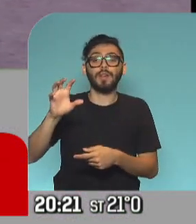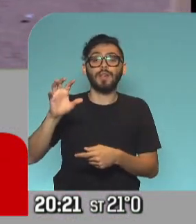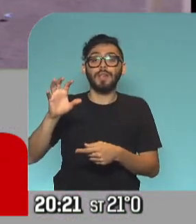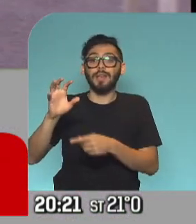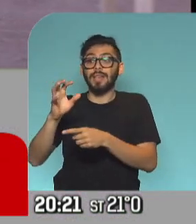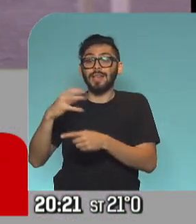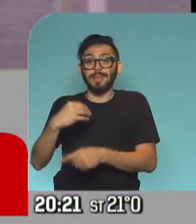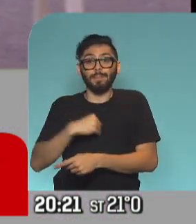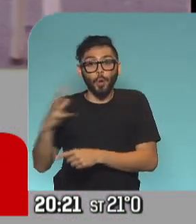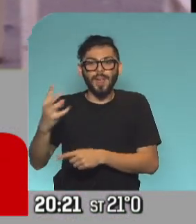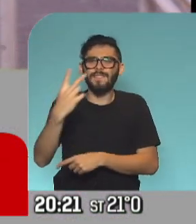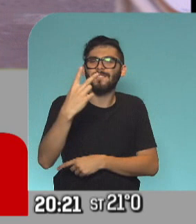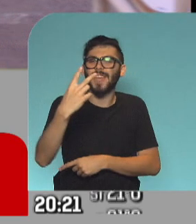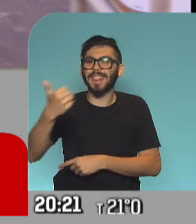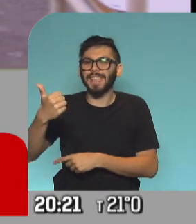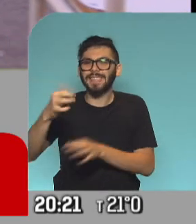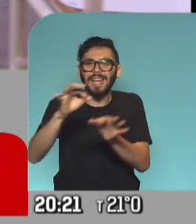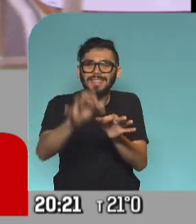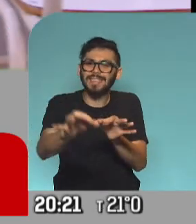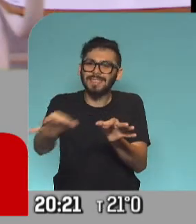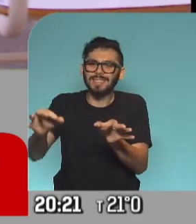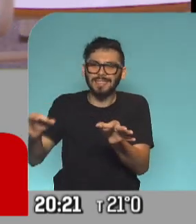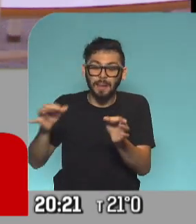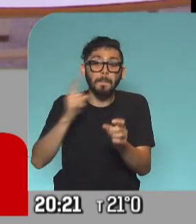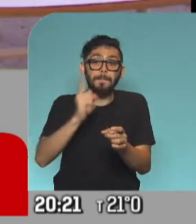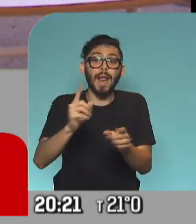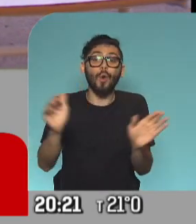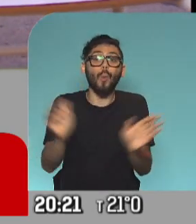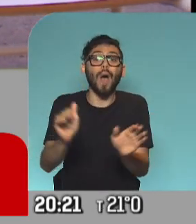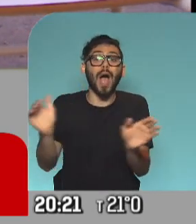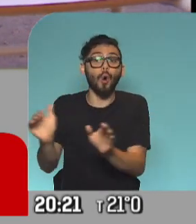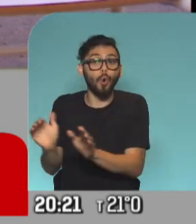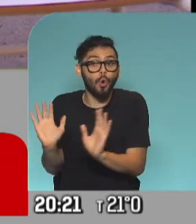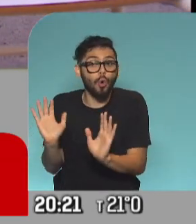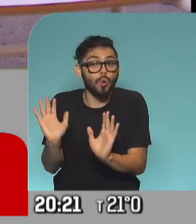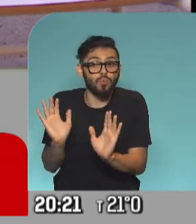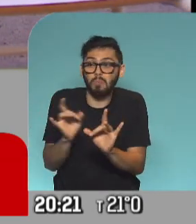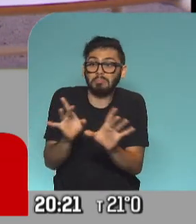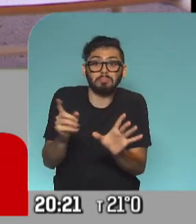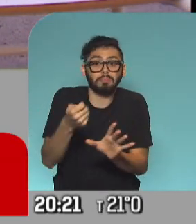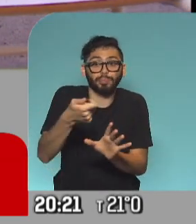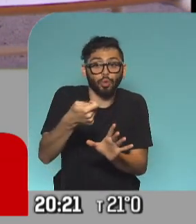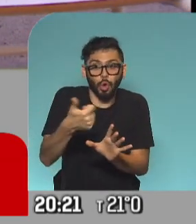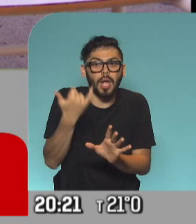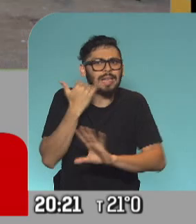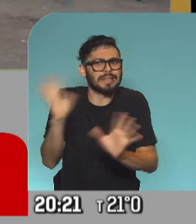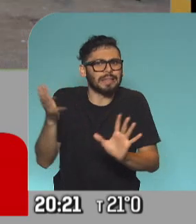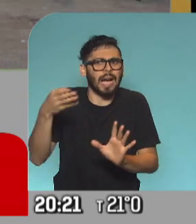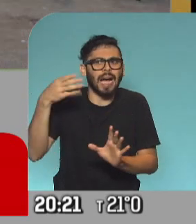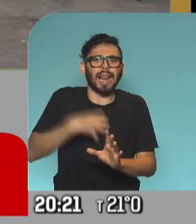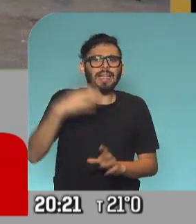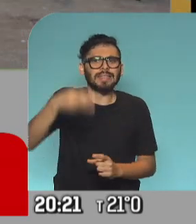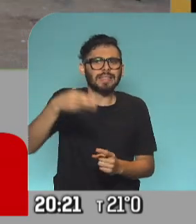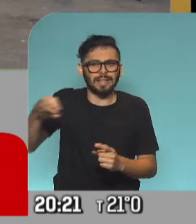riesgo bajo, así están calificados por este semáforo epidemiológico que se hizo desde Nación, que ya tienen clases presenciales.